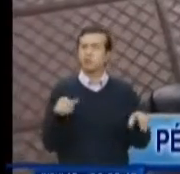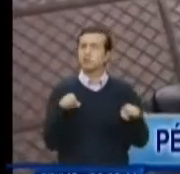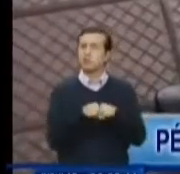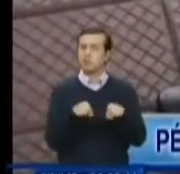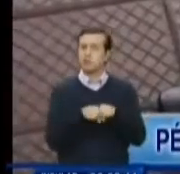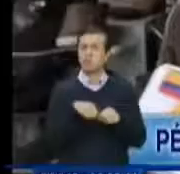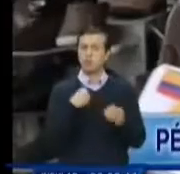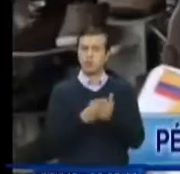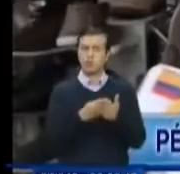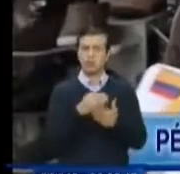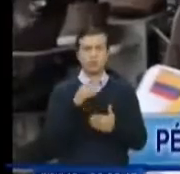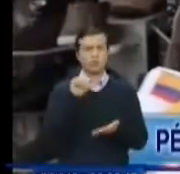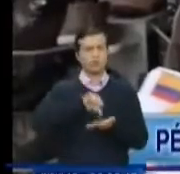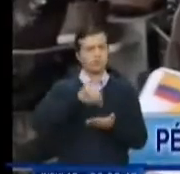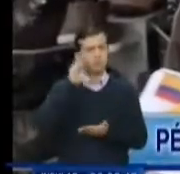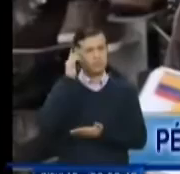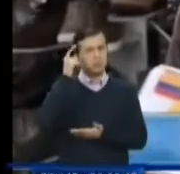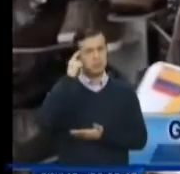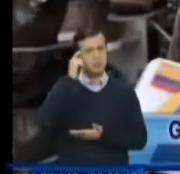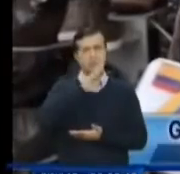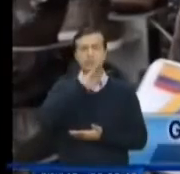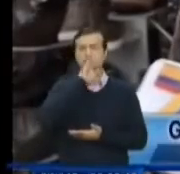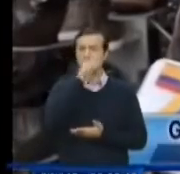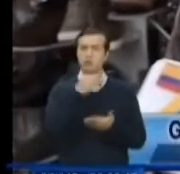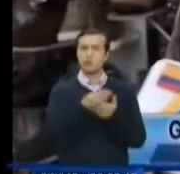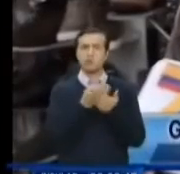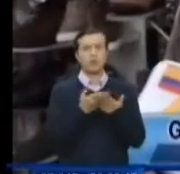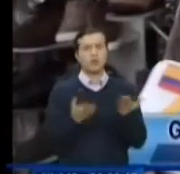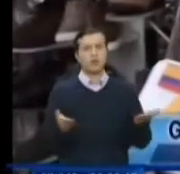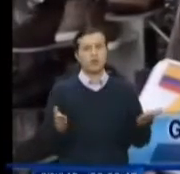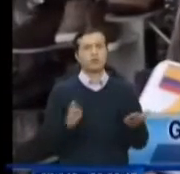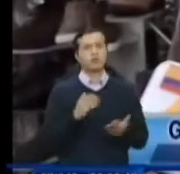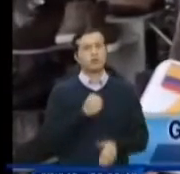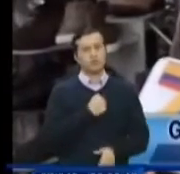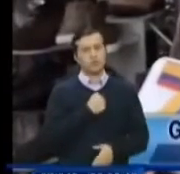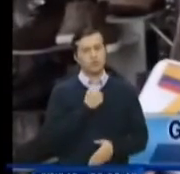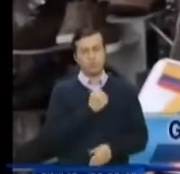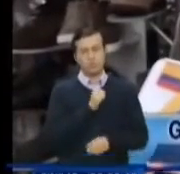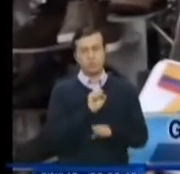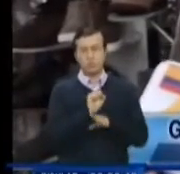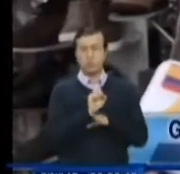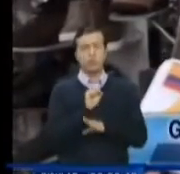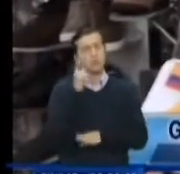en esta ciudad. Siempre he preferido, en cuanto a calzado, el producto ecuatoriano.